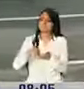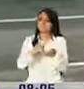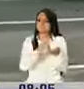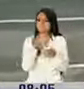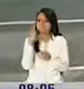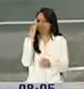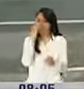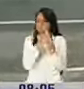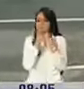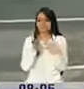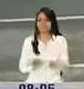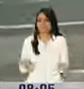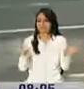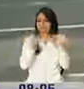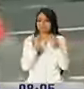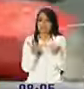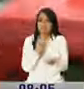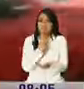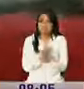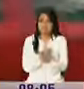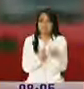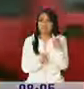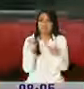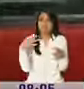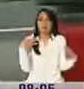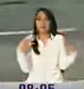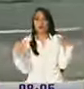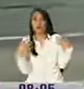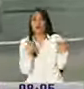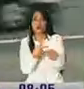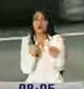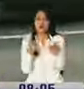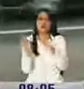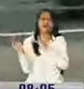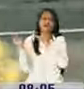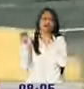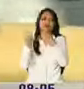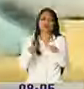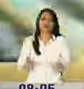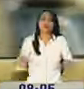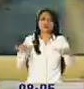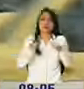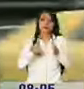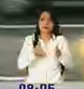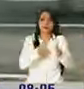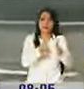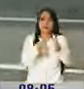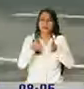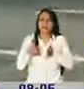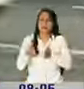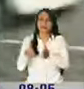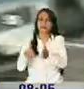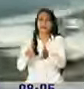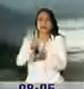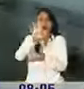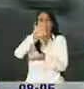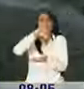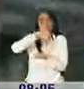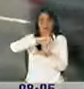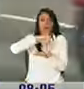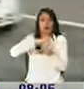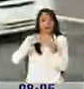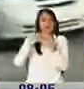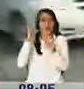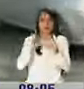tan importantes en esa época. Los voluntarios, como podemos ver, están desplazados en las principales avenidas de estas cinco ciudades tan